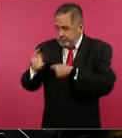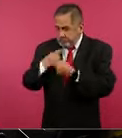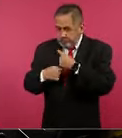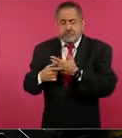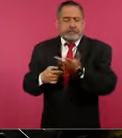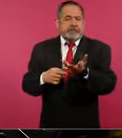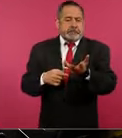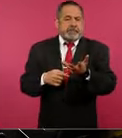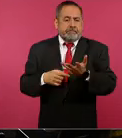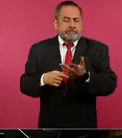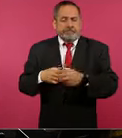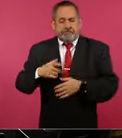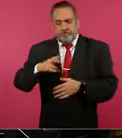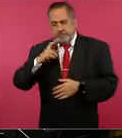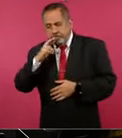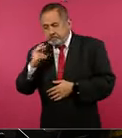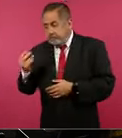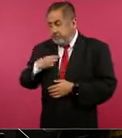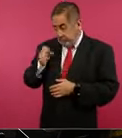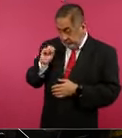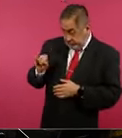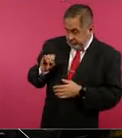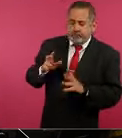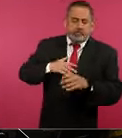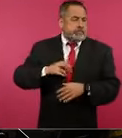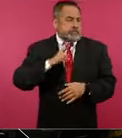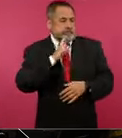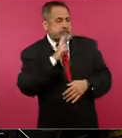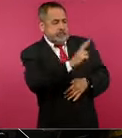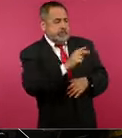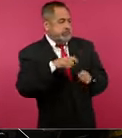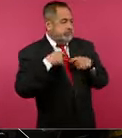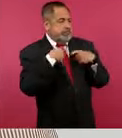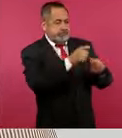información respondemos al Instituto para que